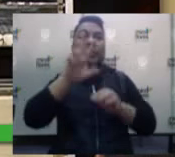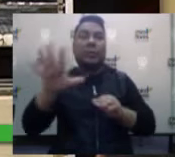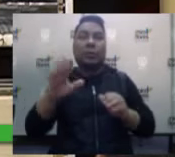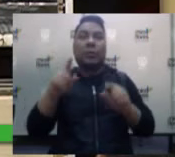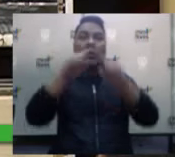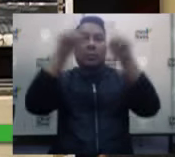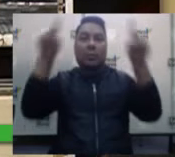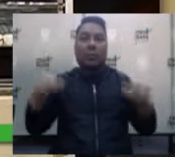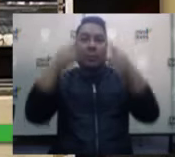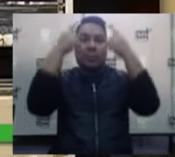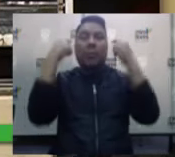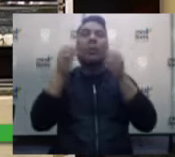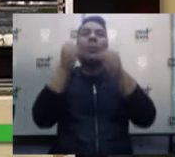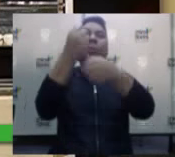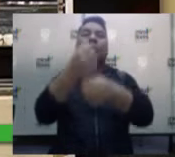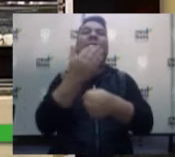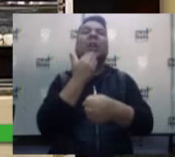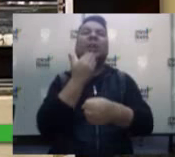Corresponde a